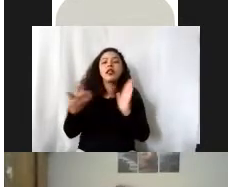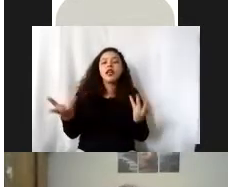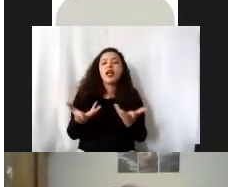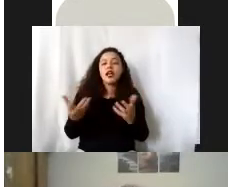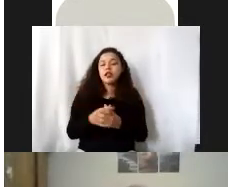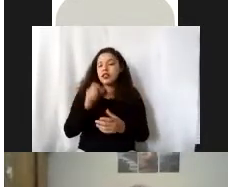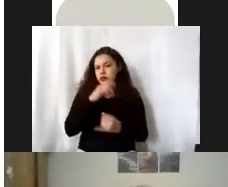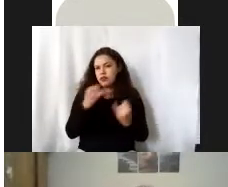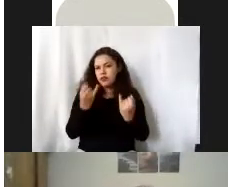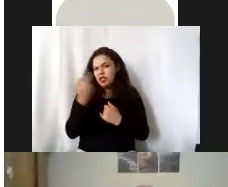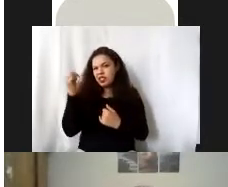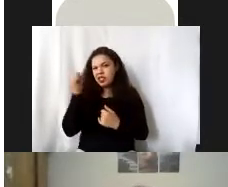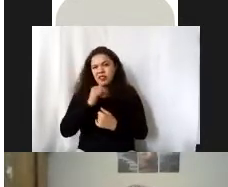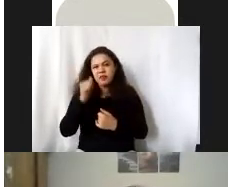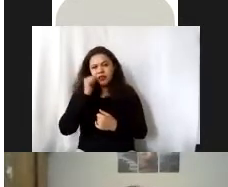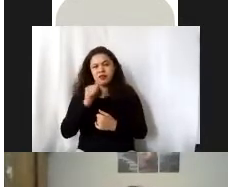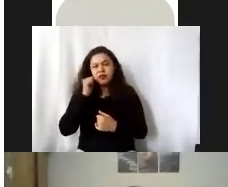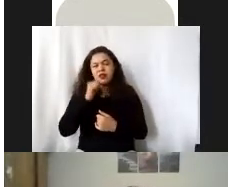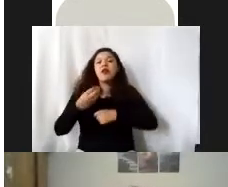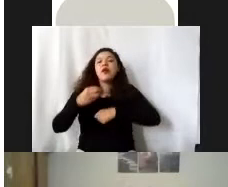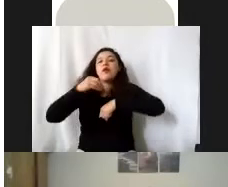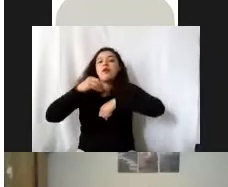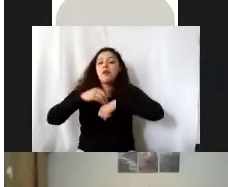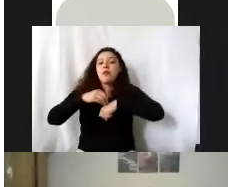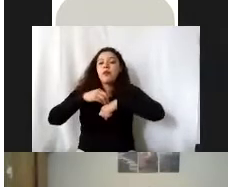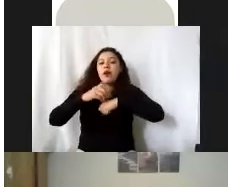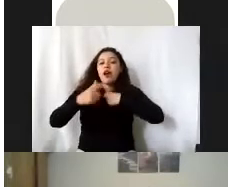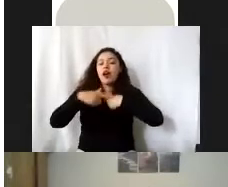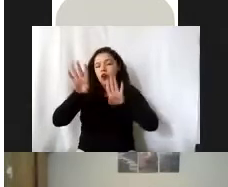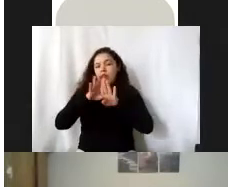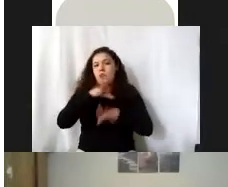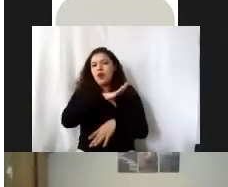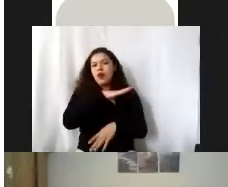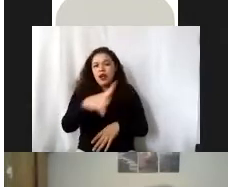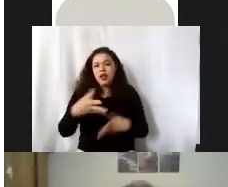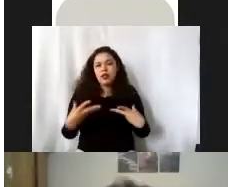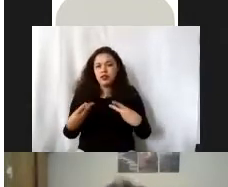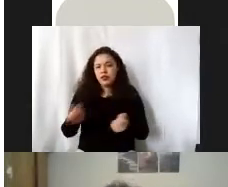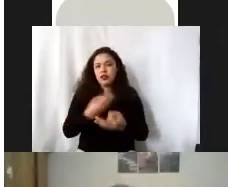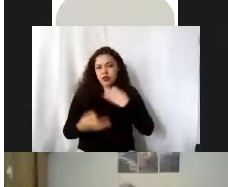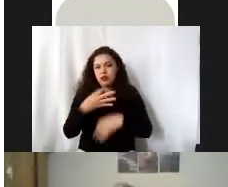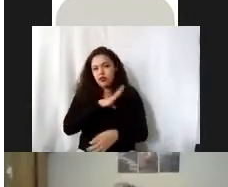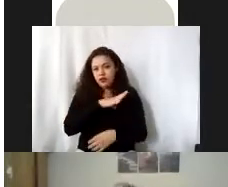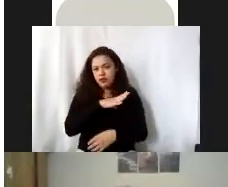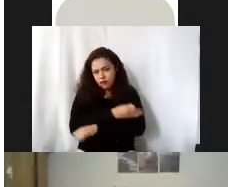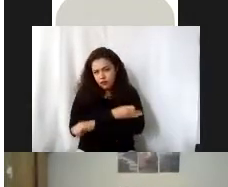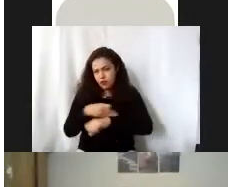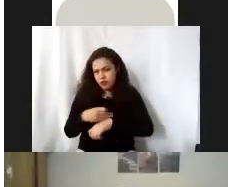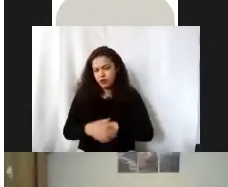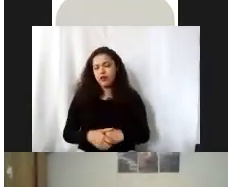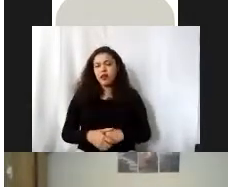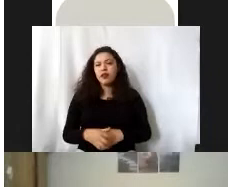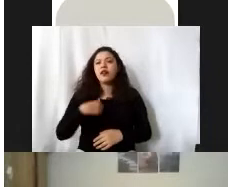siempre se tomara en cuenta como el gasto general de toda la familia. Sí, decía yo que aquí en la